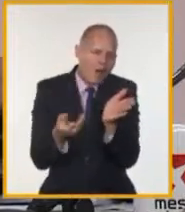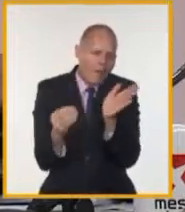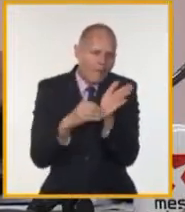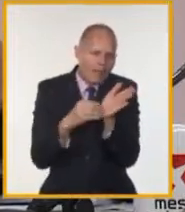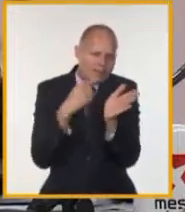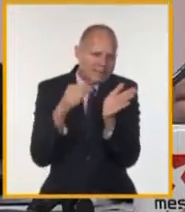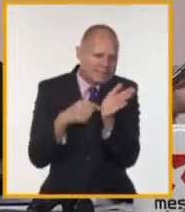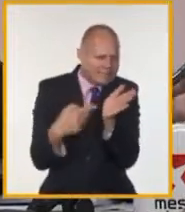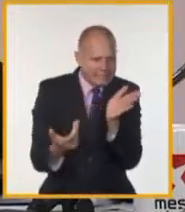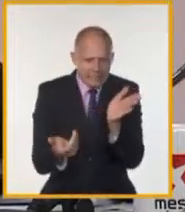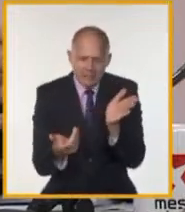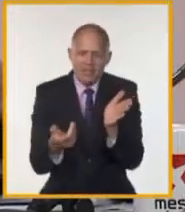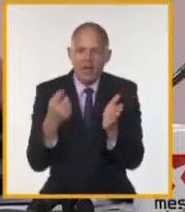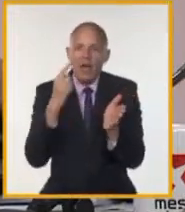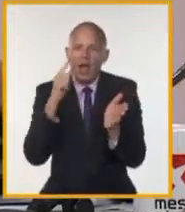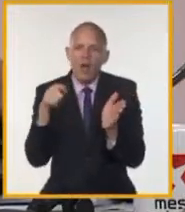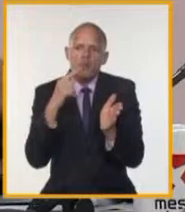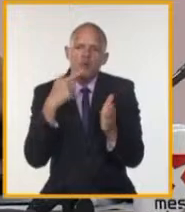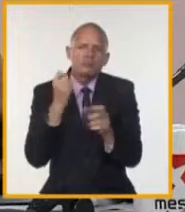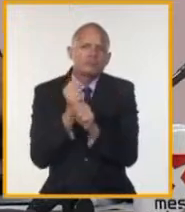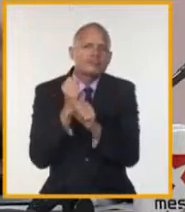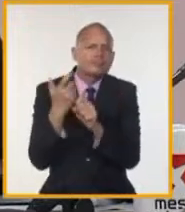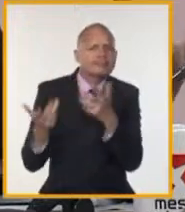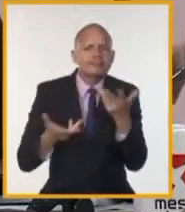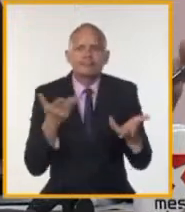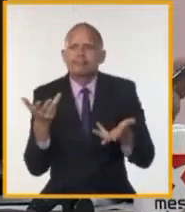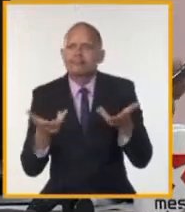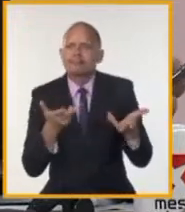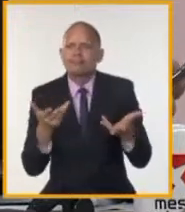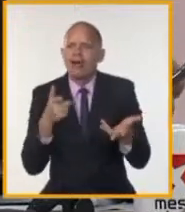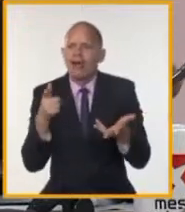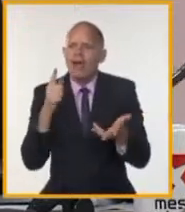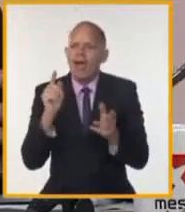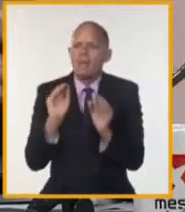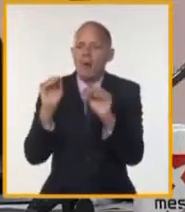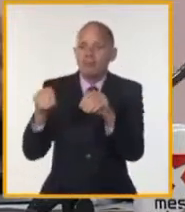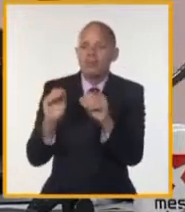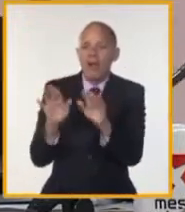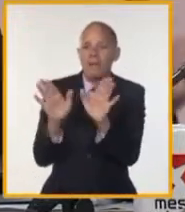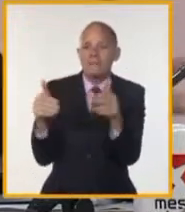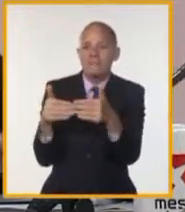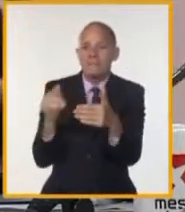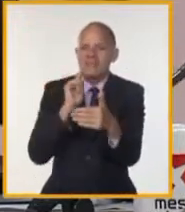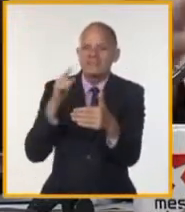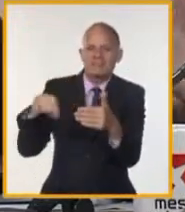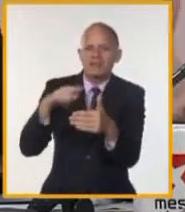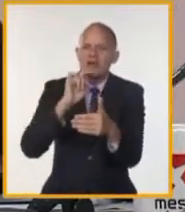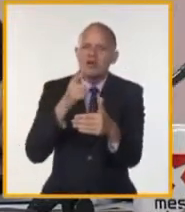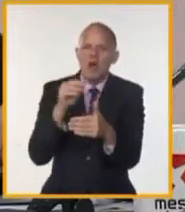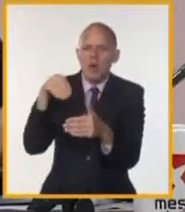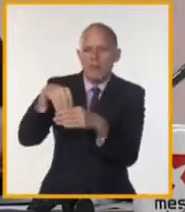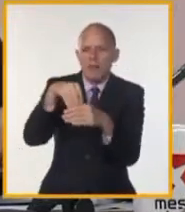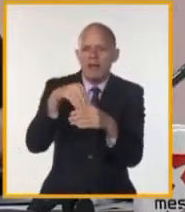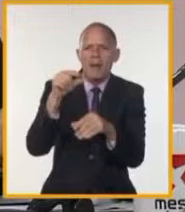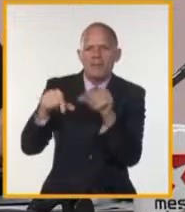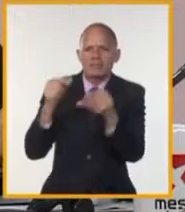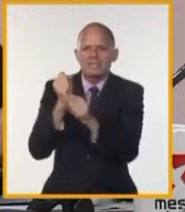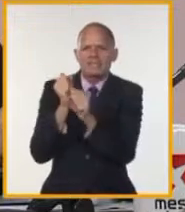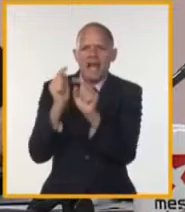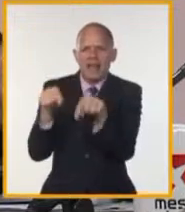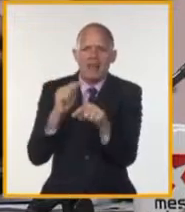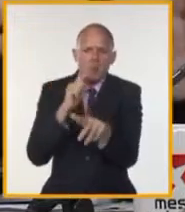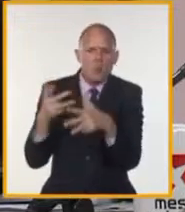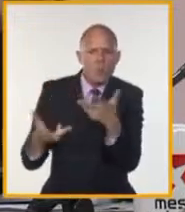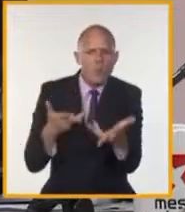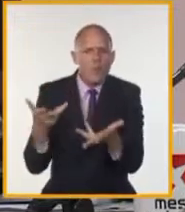Viajeros? ¿Cuáles son sus misiones fundamentales? ¿Con qué personal cuenta para hacerlo? Y los desafíos que hoy tiene para poder, pues, asegurar